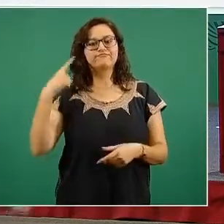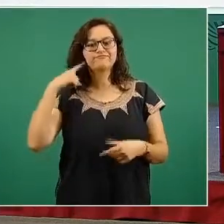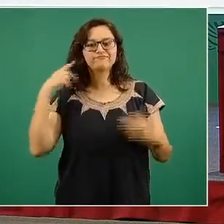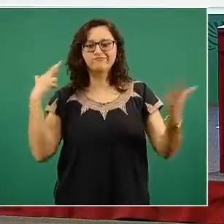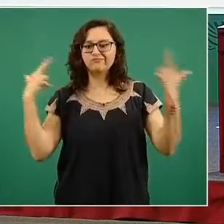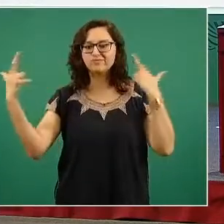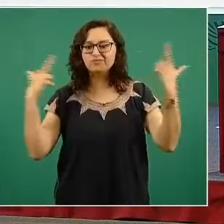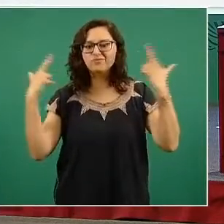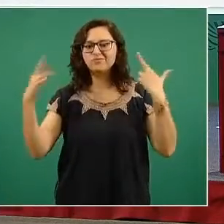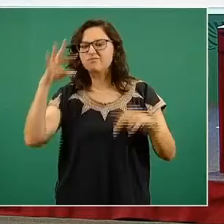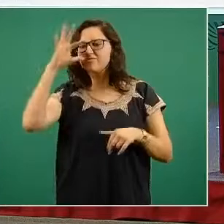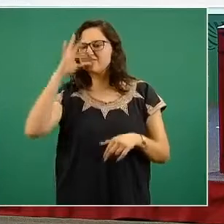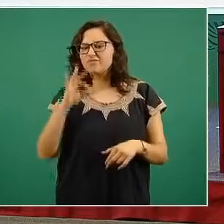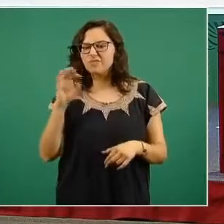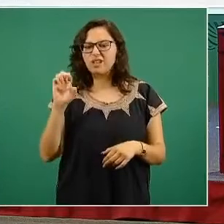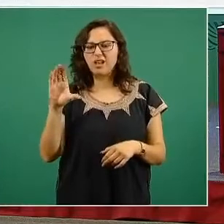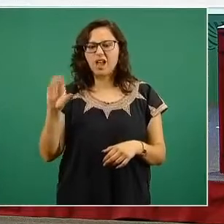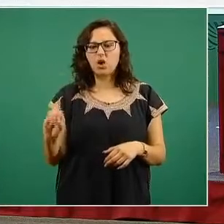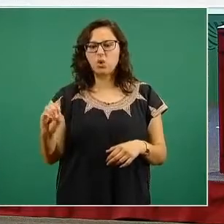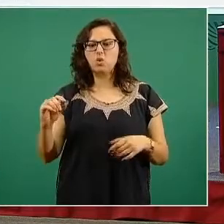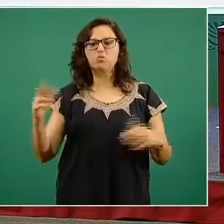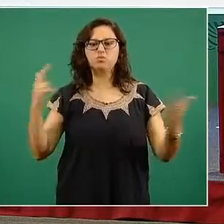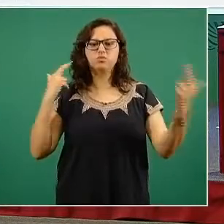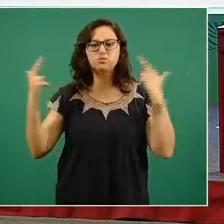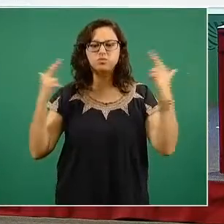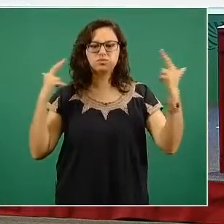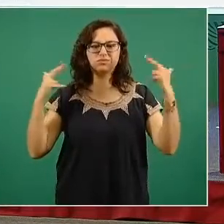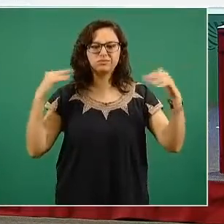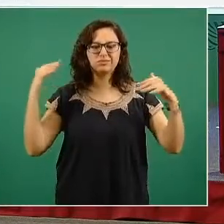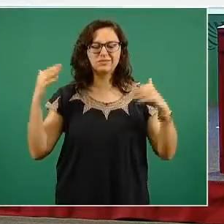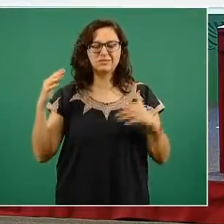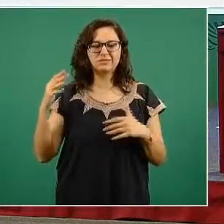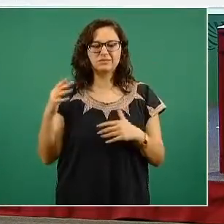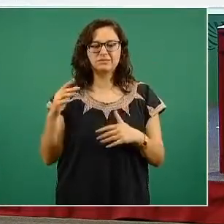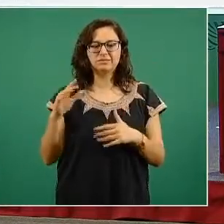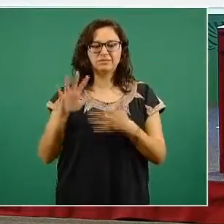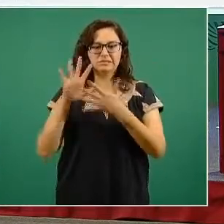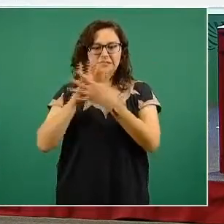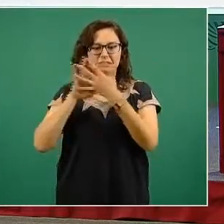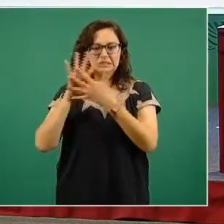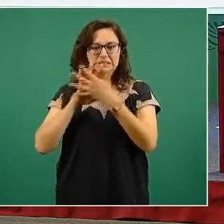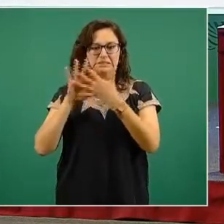y se escucha un poco, no sé,